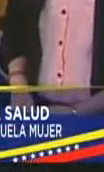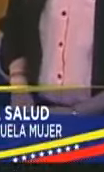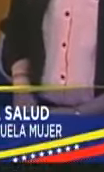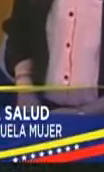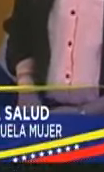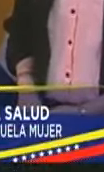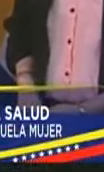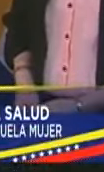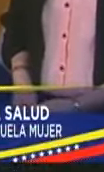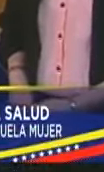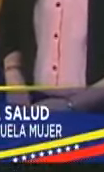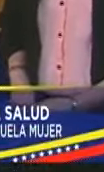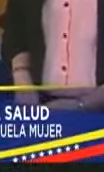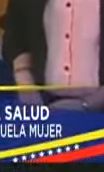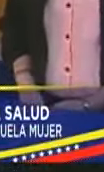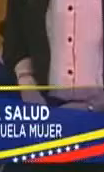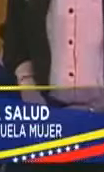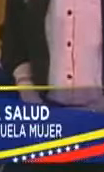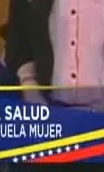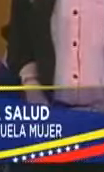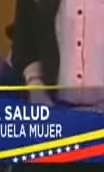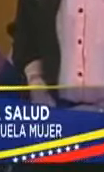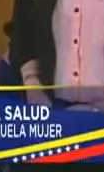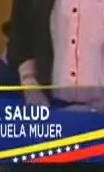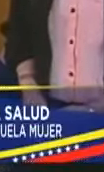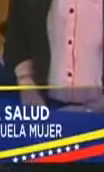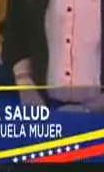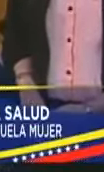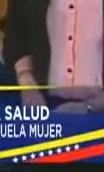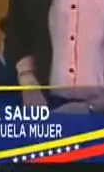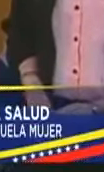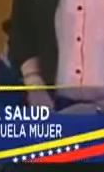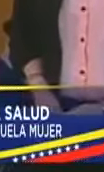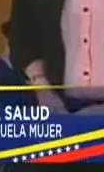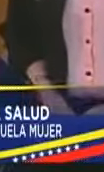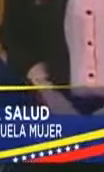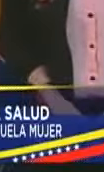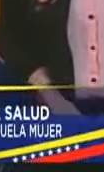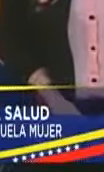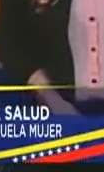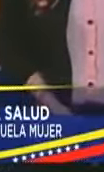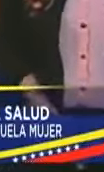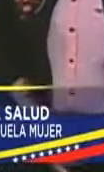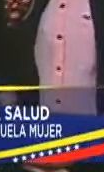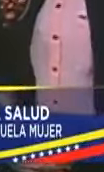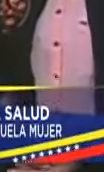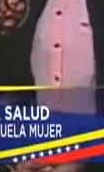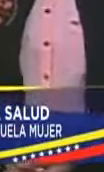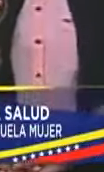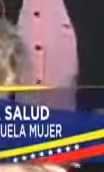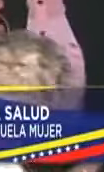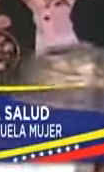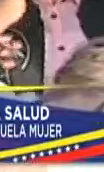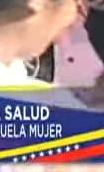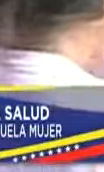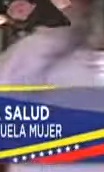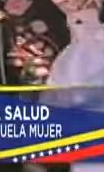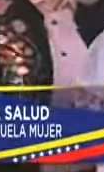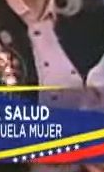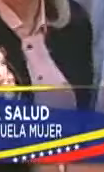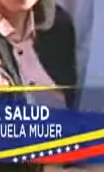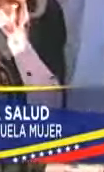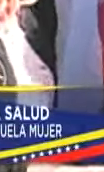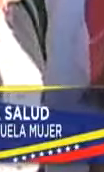del pueblo venezolano ser escuchada para dar una respuesta inmediata. De allí la creación de esta